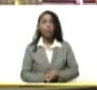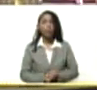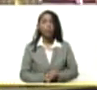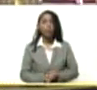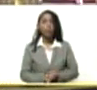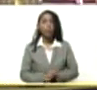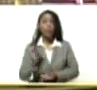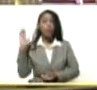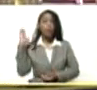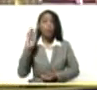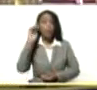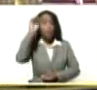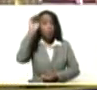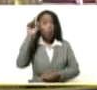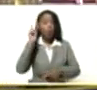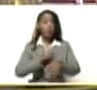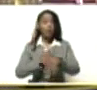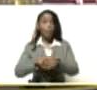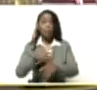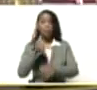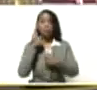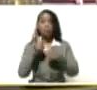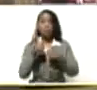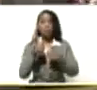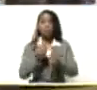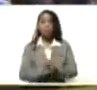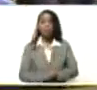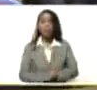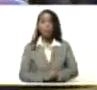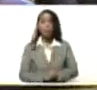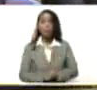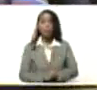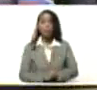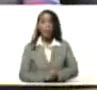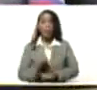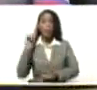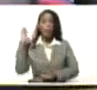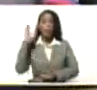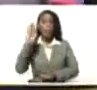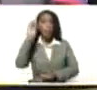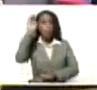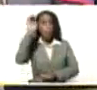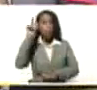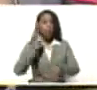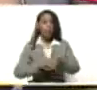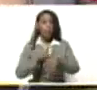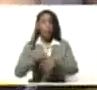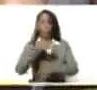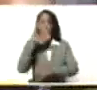Vienen tiempos buenos. Vienen tiempos mejores.